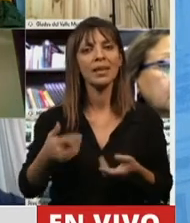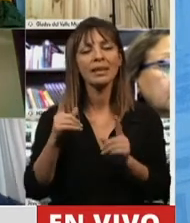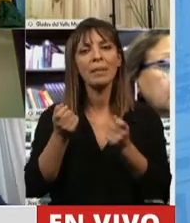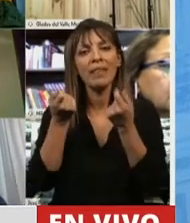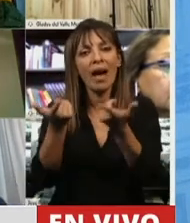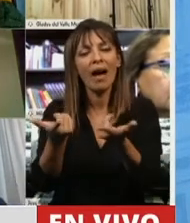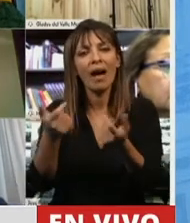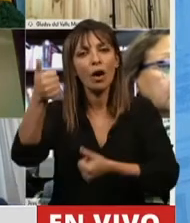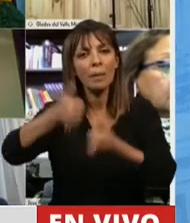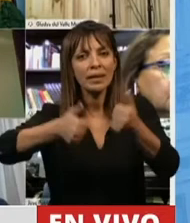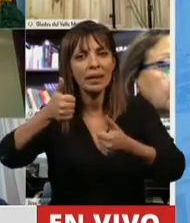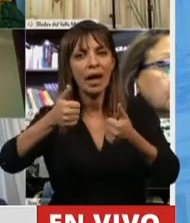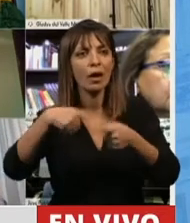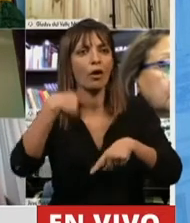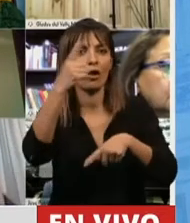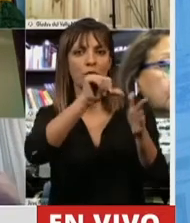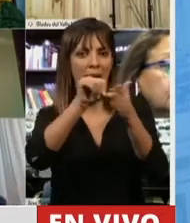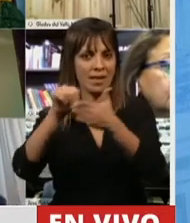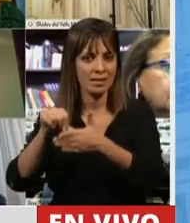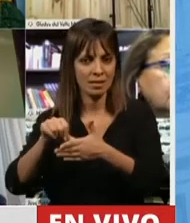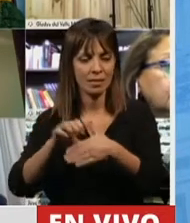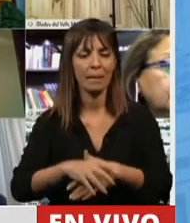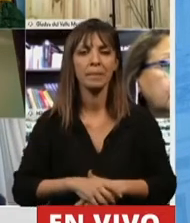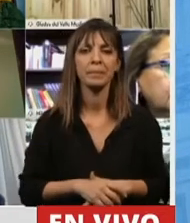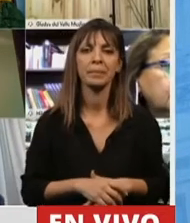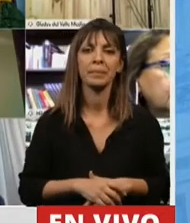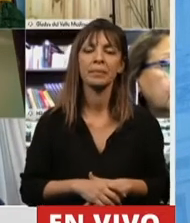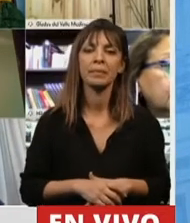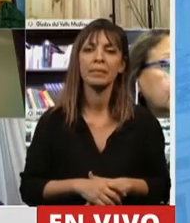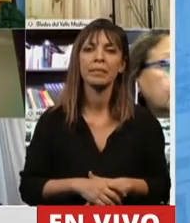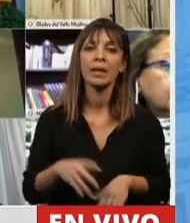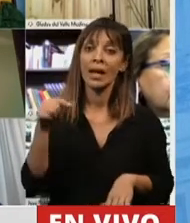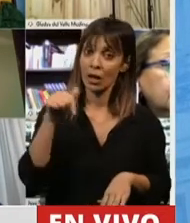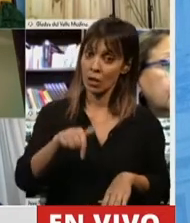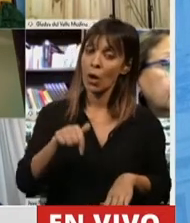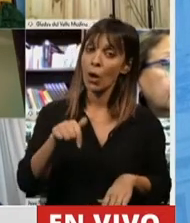genera competitividad para el exterior. Mire, hoy